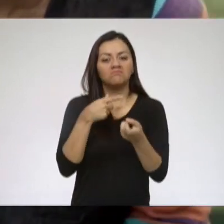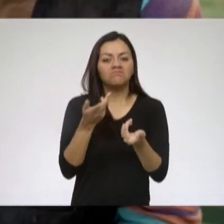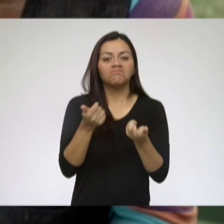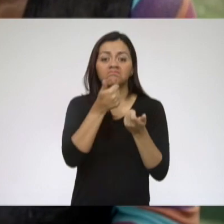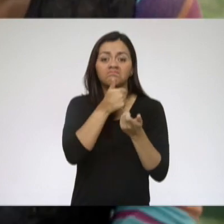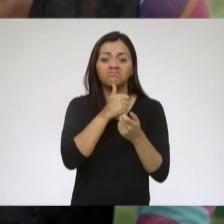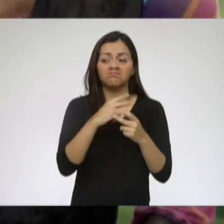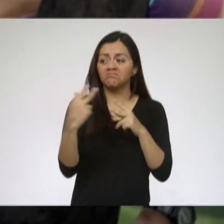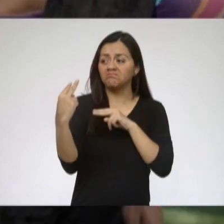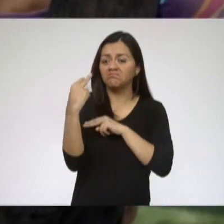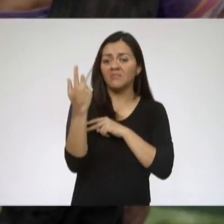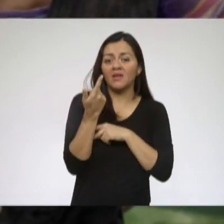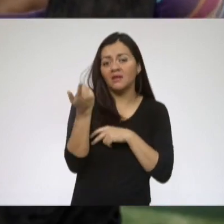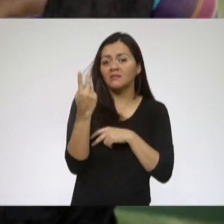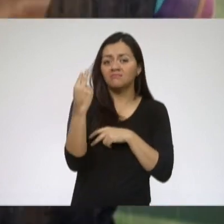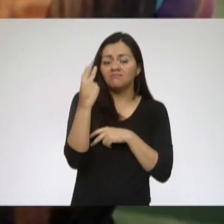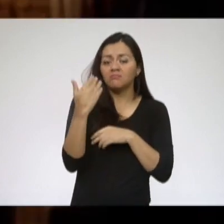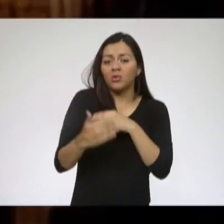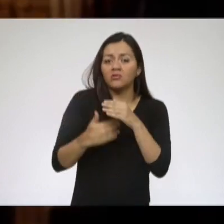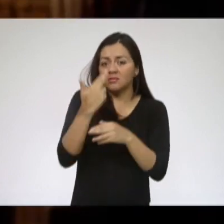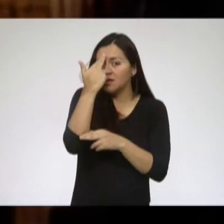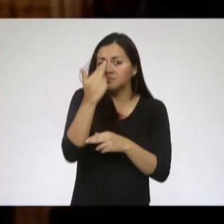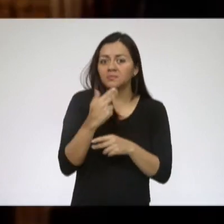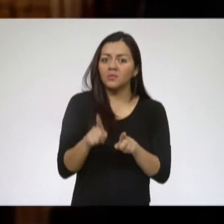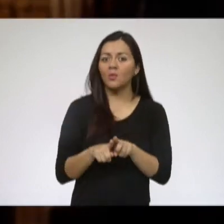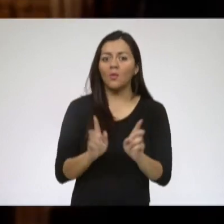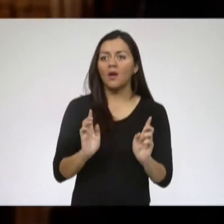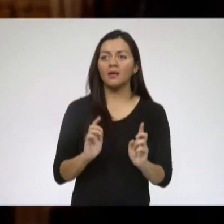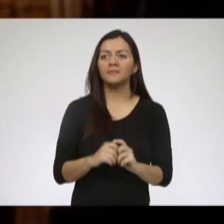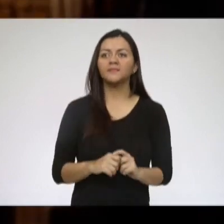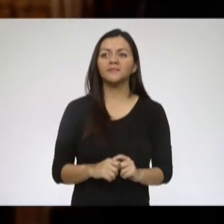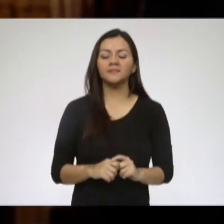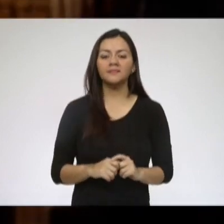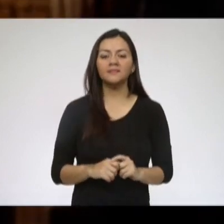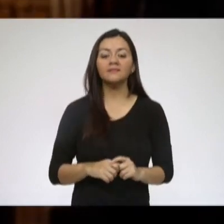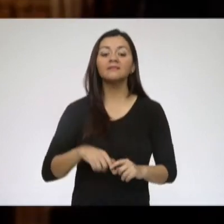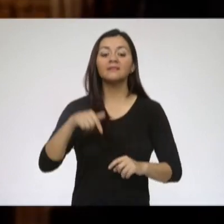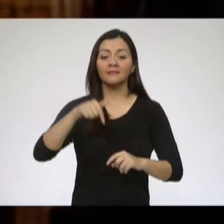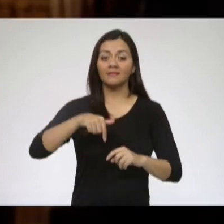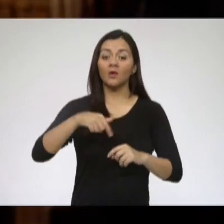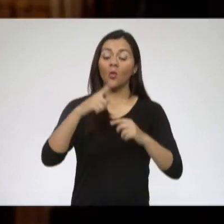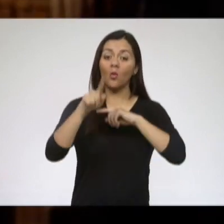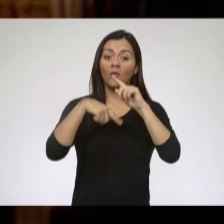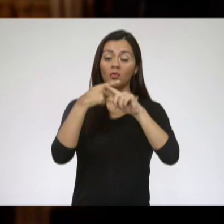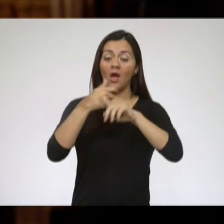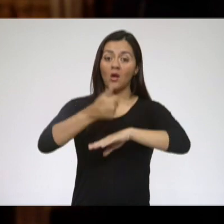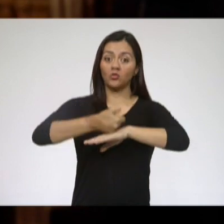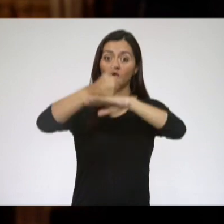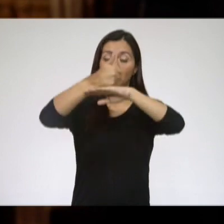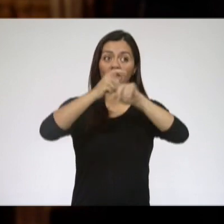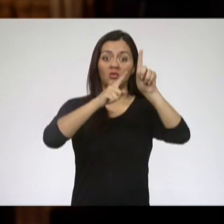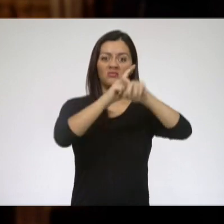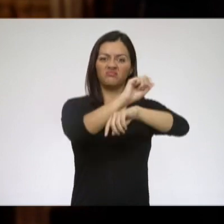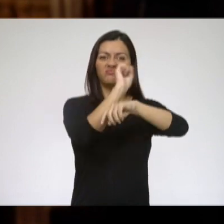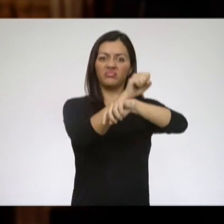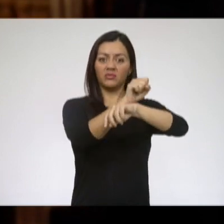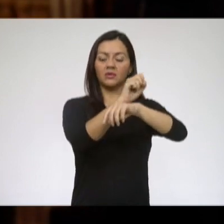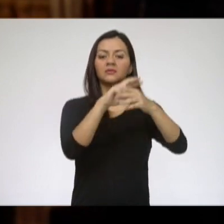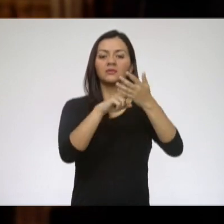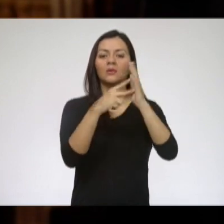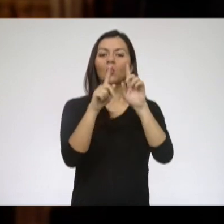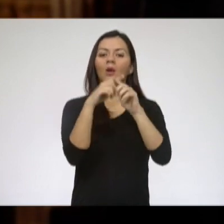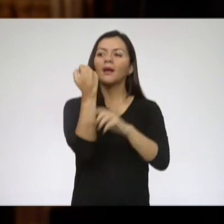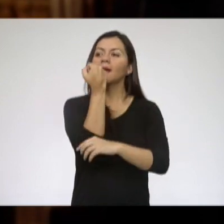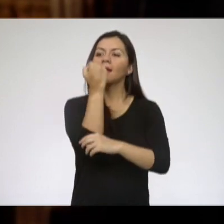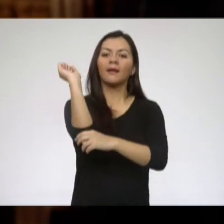uno es un proceso, ¿no? El desafío a la autoridad es una rebeldía porque, obviamente, uno está diciendo